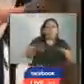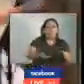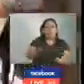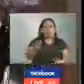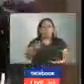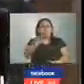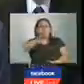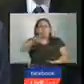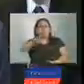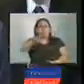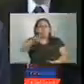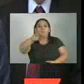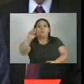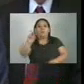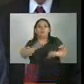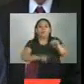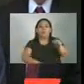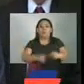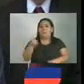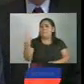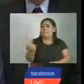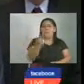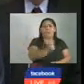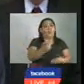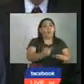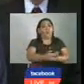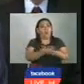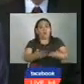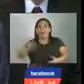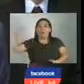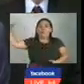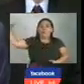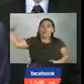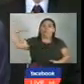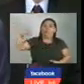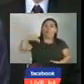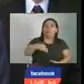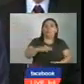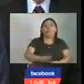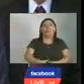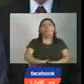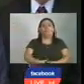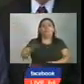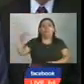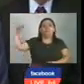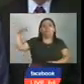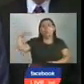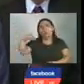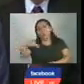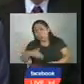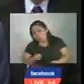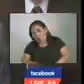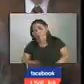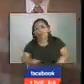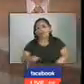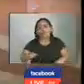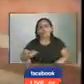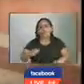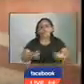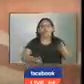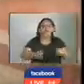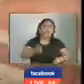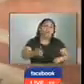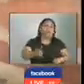hasta 3.000 dólares. Todo aquel salvadoreño que entre, tanto por territorio terrestre,